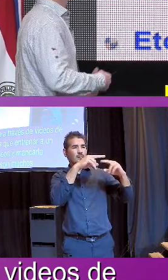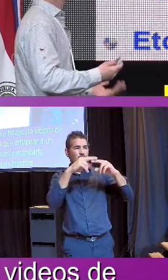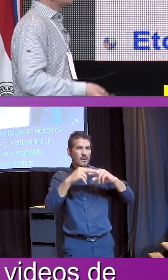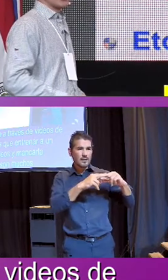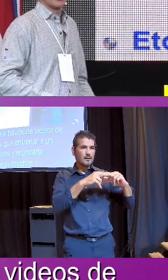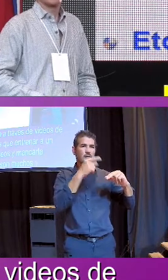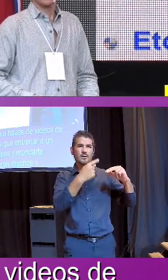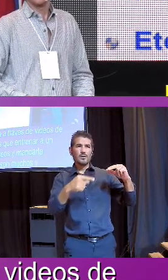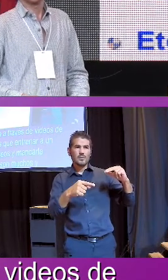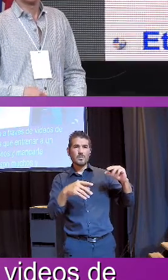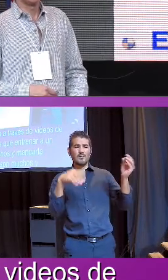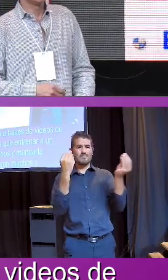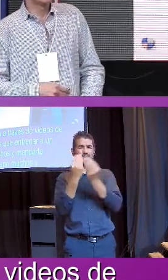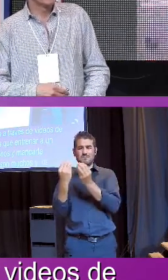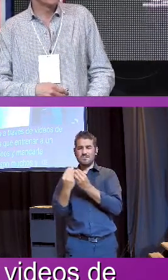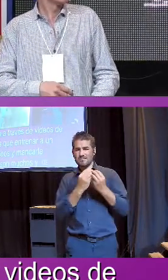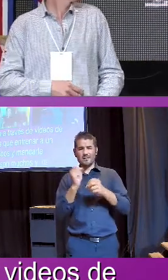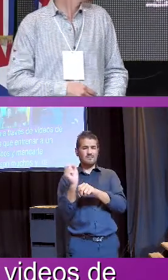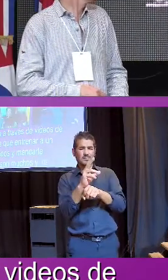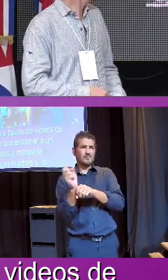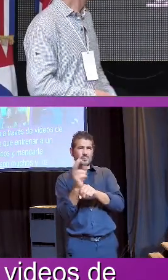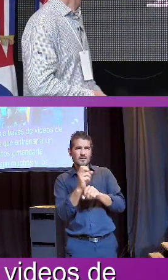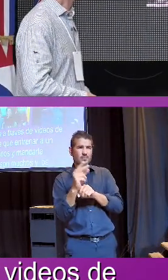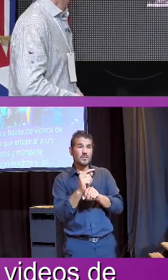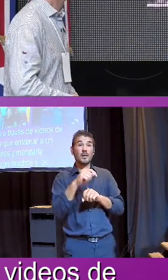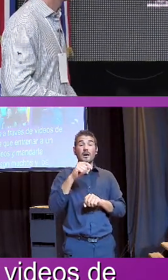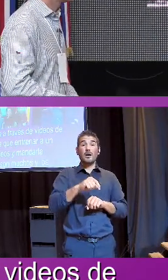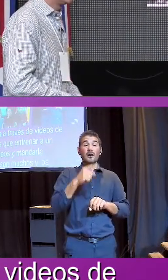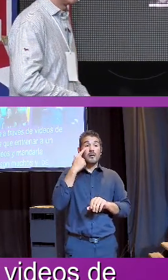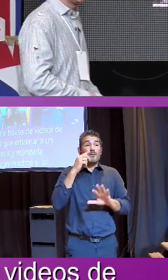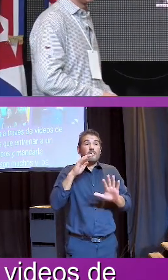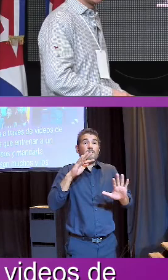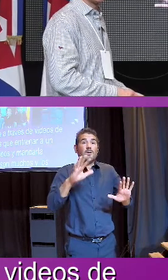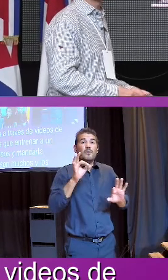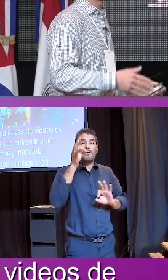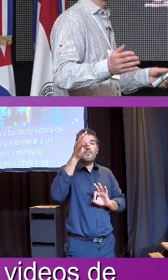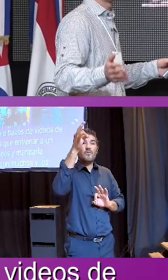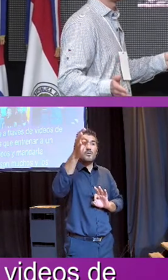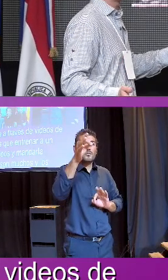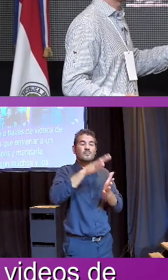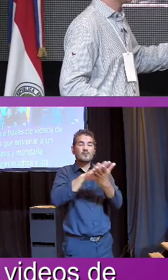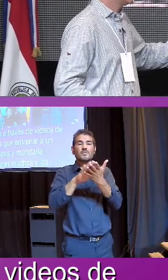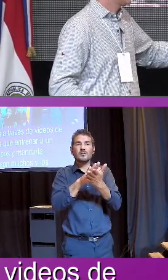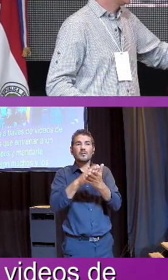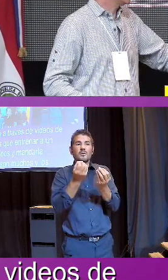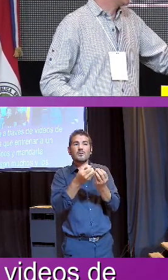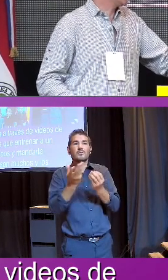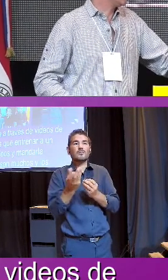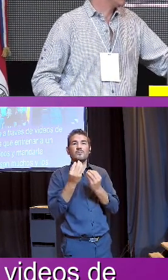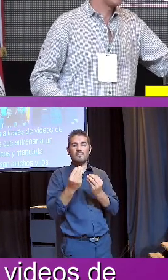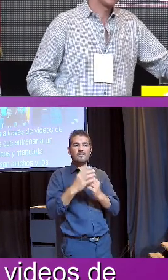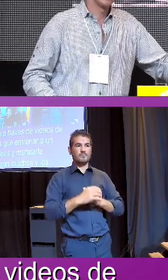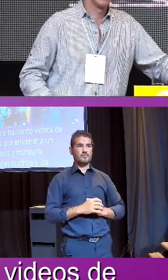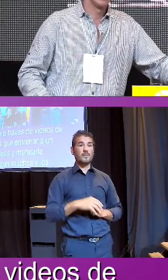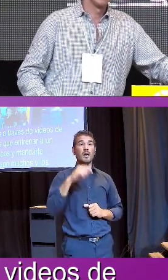Y los resultados son muy prometedores hasta ahora, veremos cuándo dan. Así que bueno, dejo un ratito para preguntas, para los que quieran.